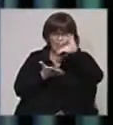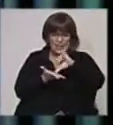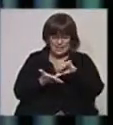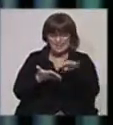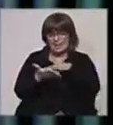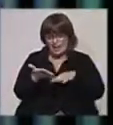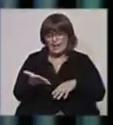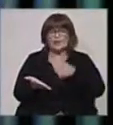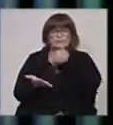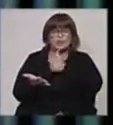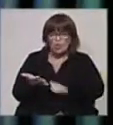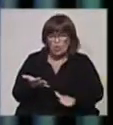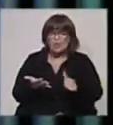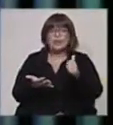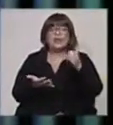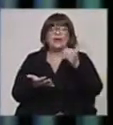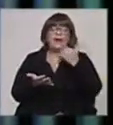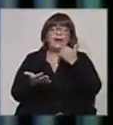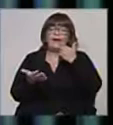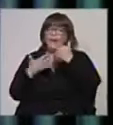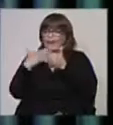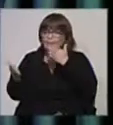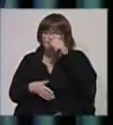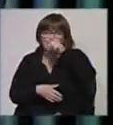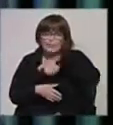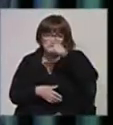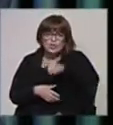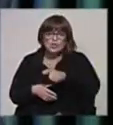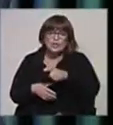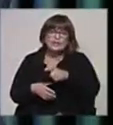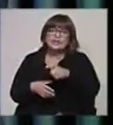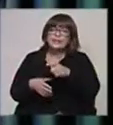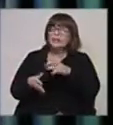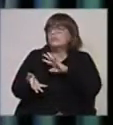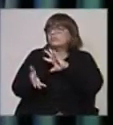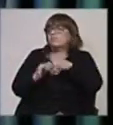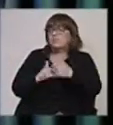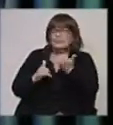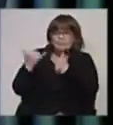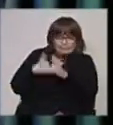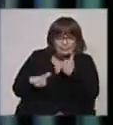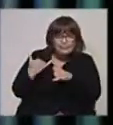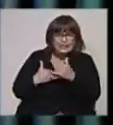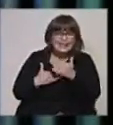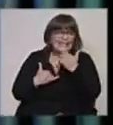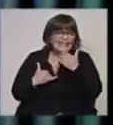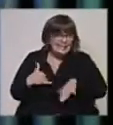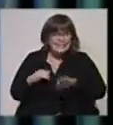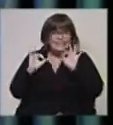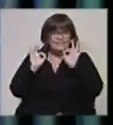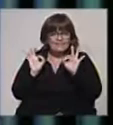historia, empezás a hablar con gente que te pueden resultar como una fuente útil una vez que llegás ahí. Pero